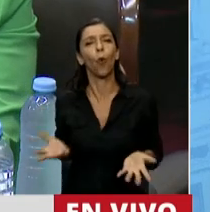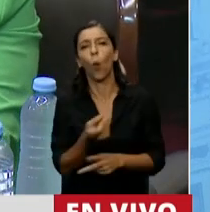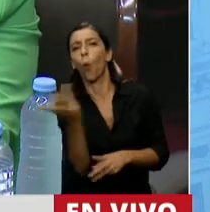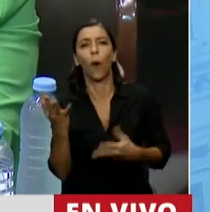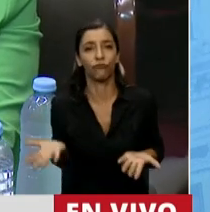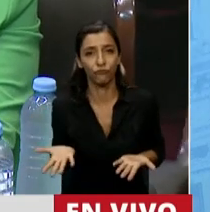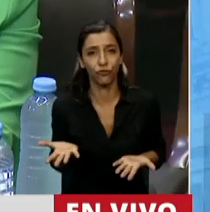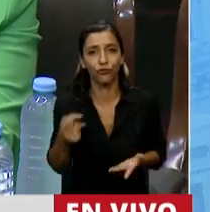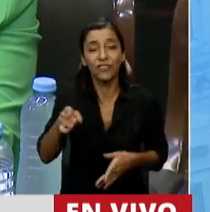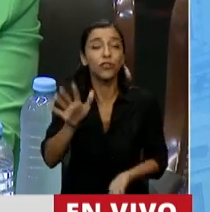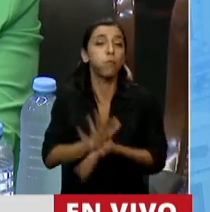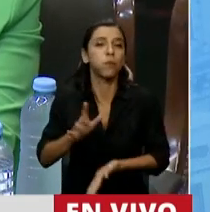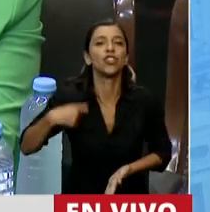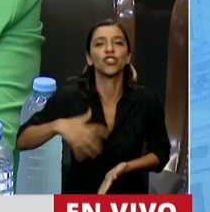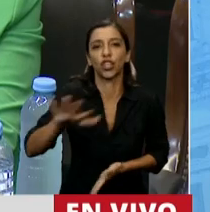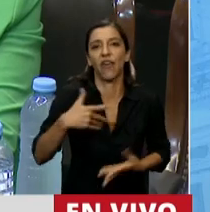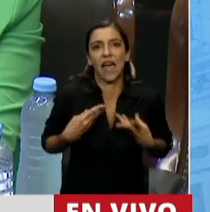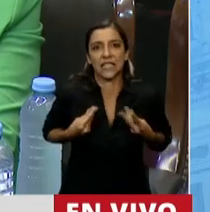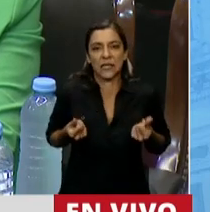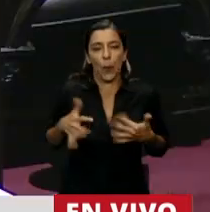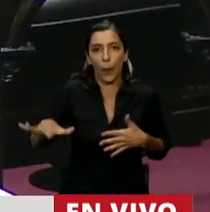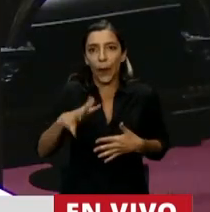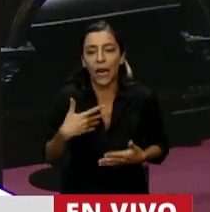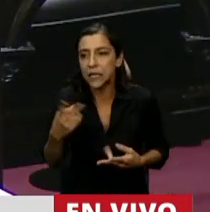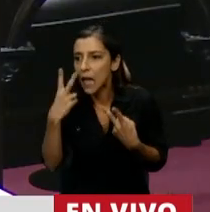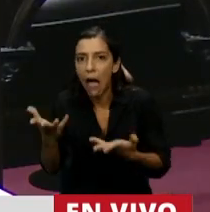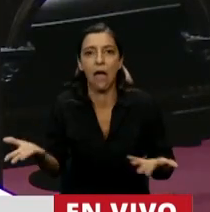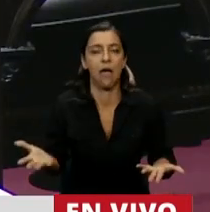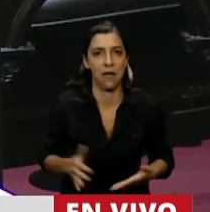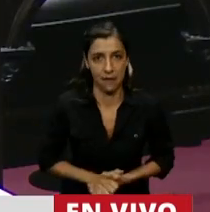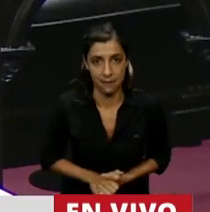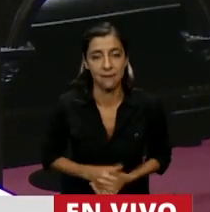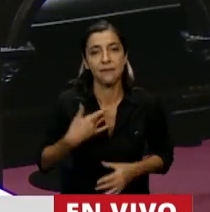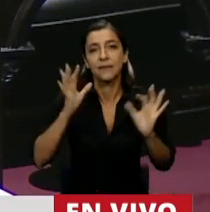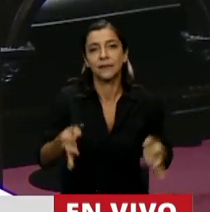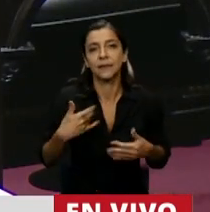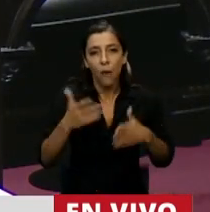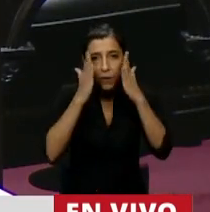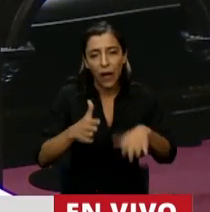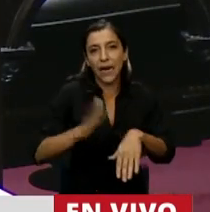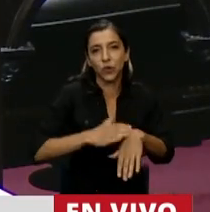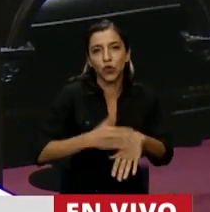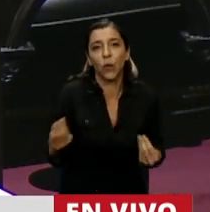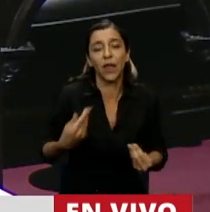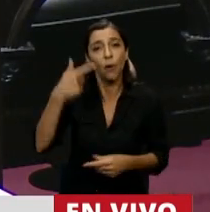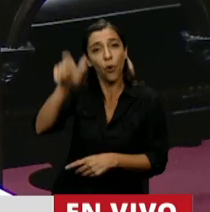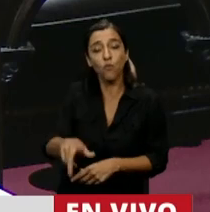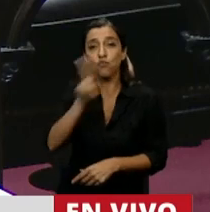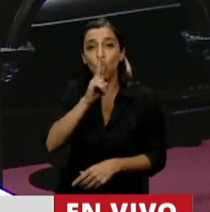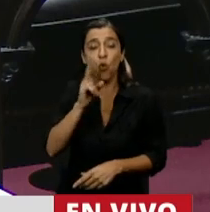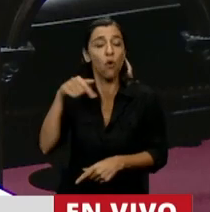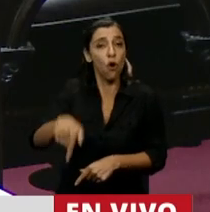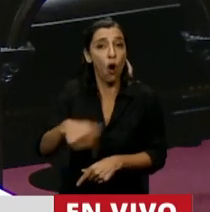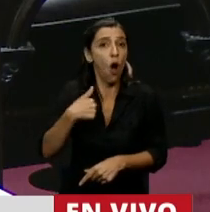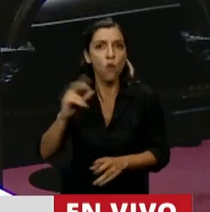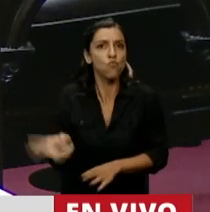sensibilidad social. Y comprometernos, ¿no? Porque una mujer que muere por un aborto clandestino en la Argentina hoy es una mujer